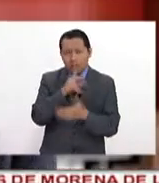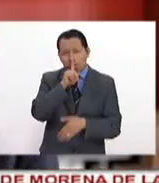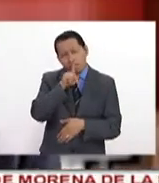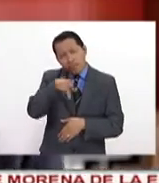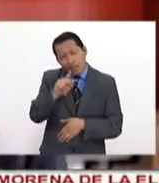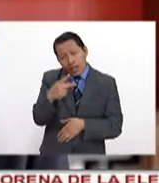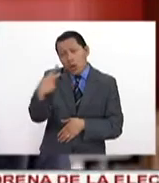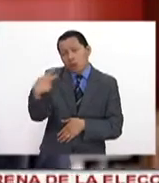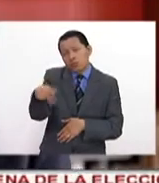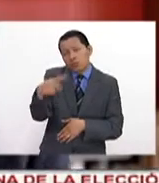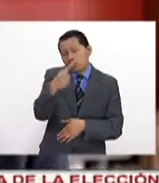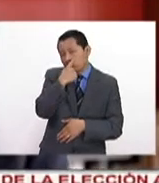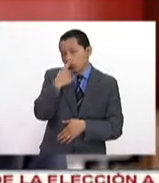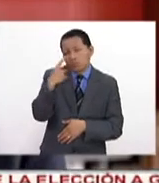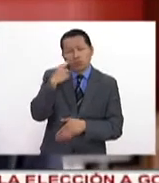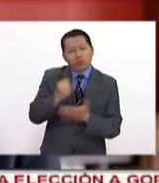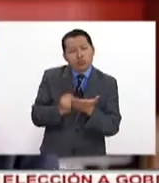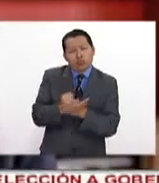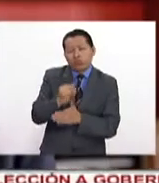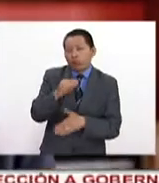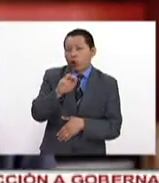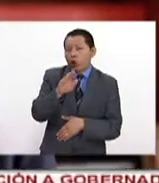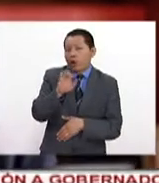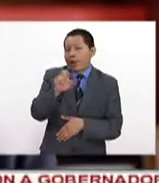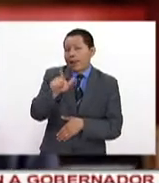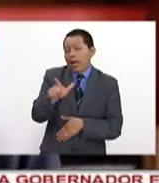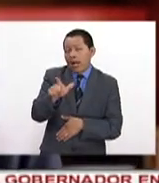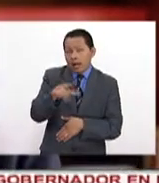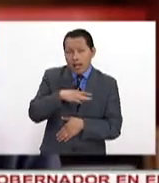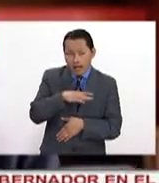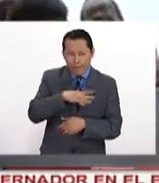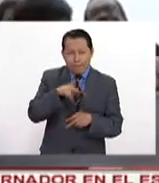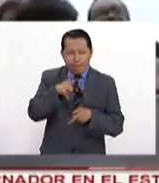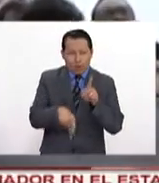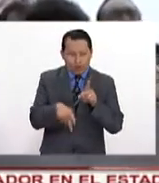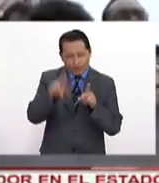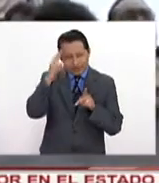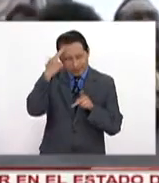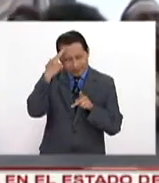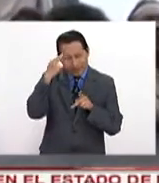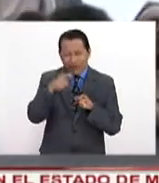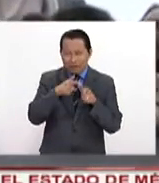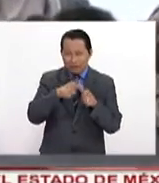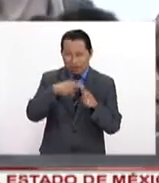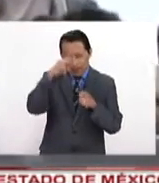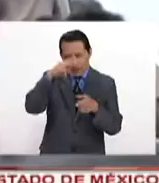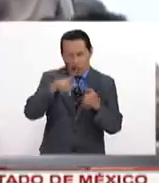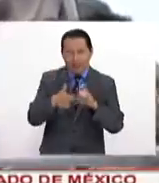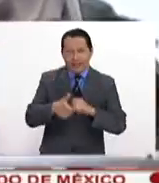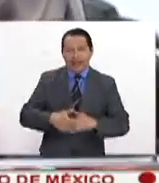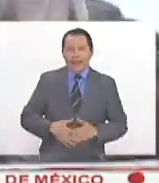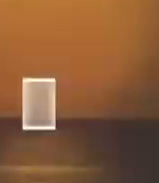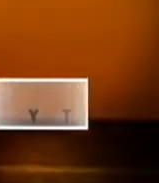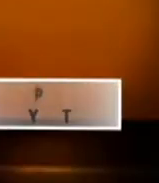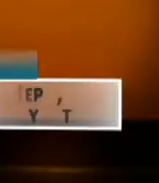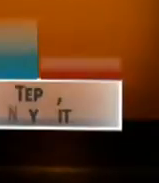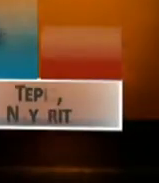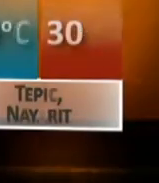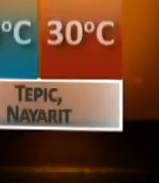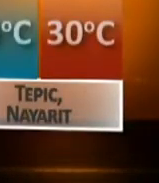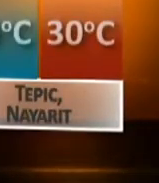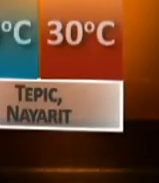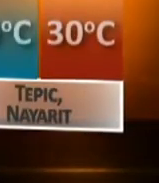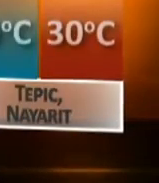en las manos precisamente de Ricardo Monreal. Vamos a una pausa, les recuerdo que está usted viendo México al Día.